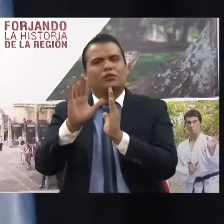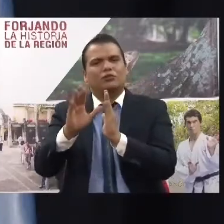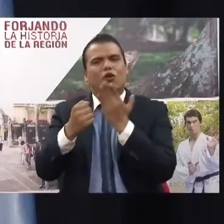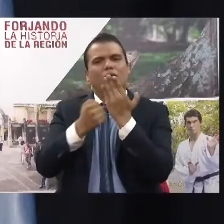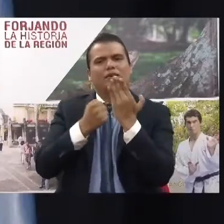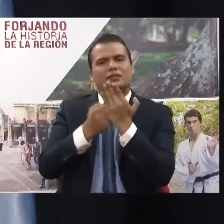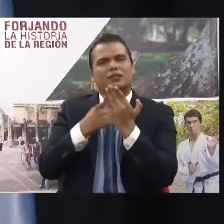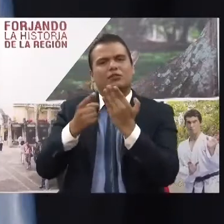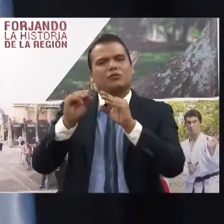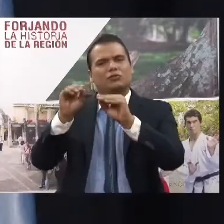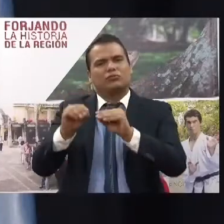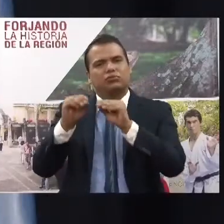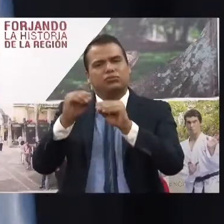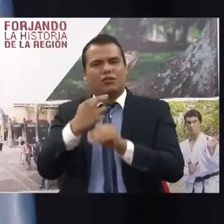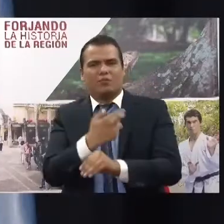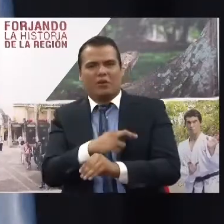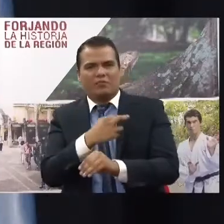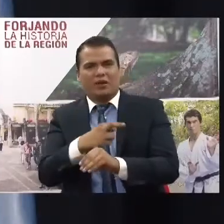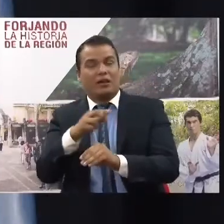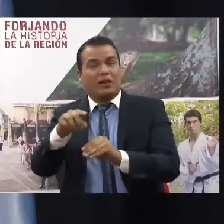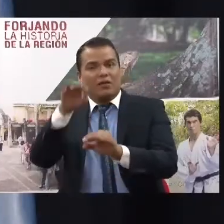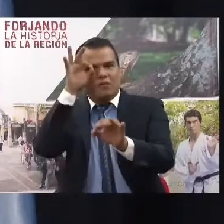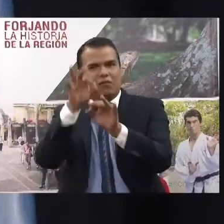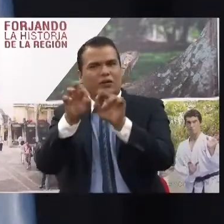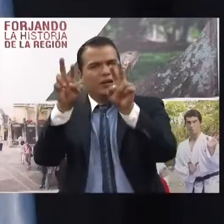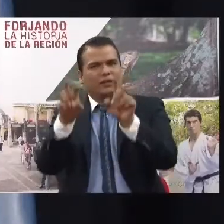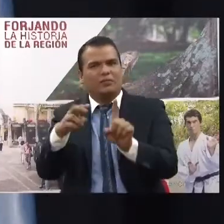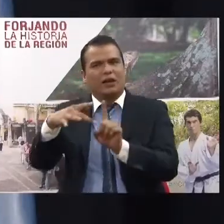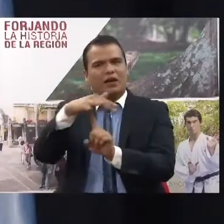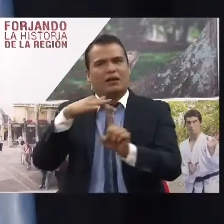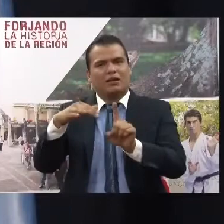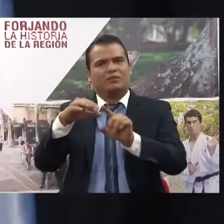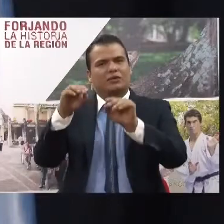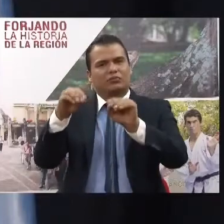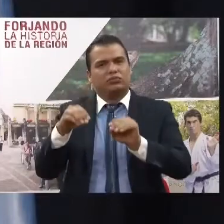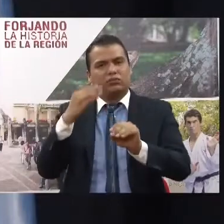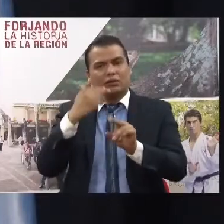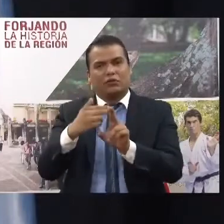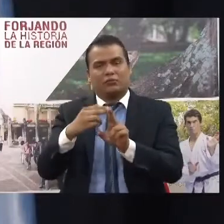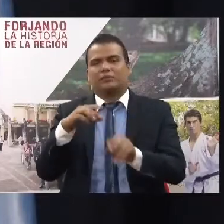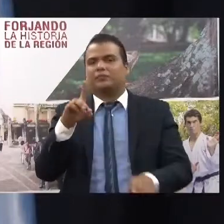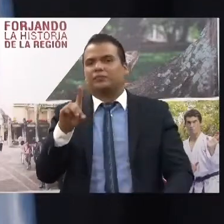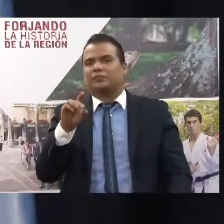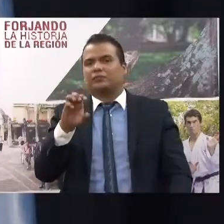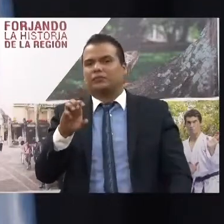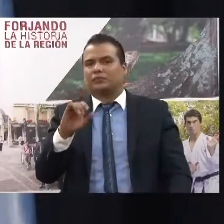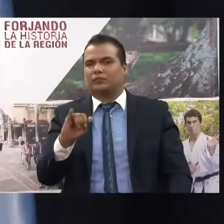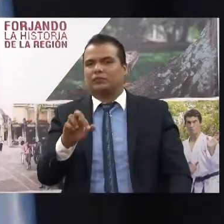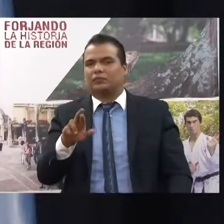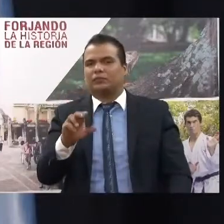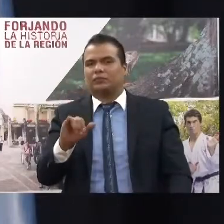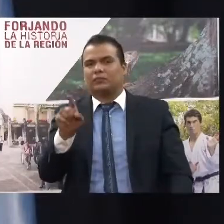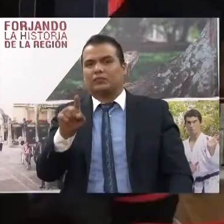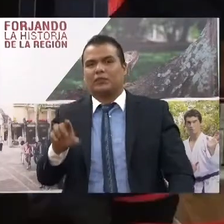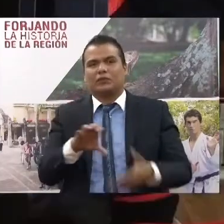con énfasis en Ciencias Naturales y Educación Ambiental, de Ilis Patricia Angulo Angulo, con un promedio de